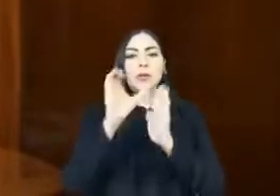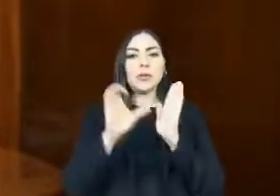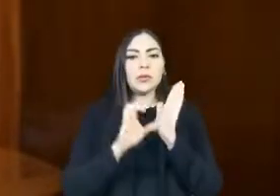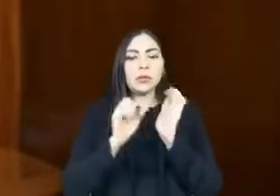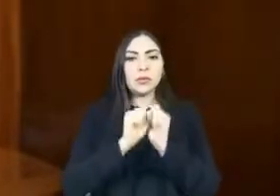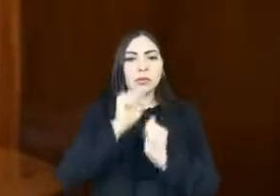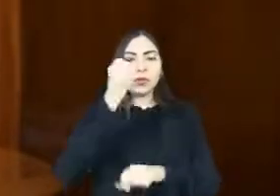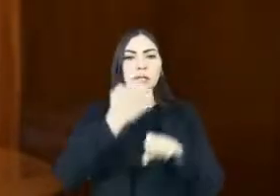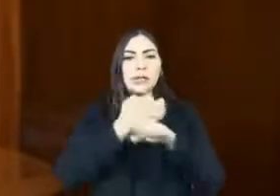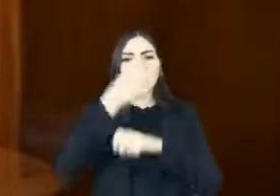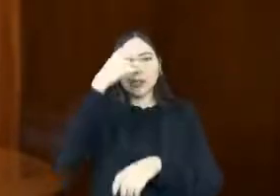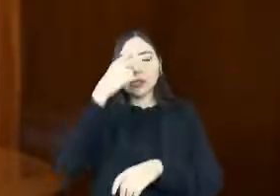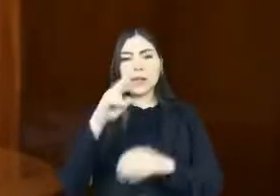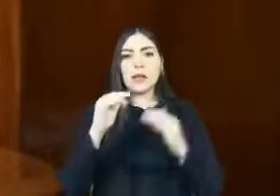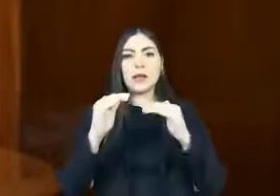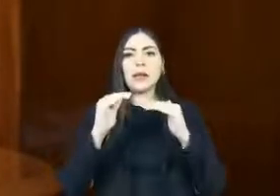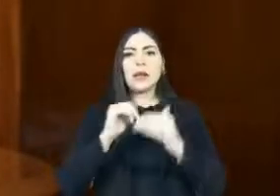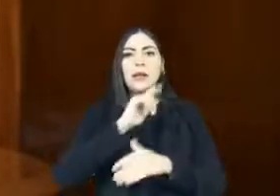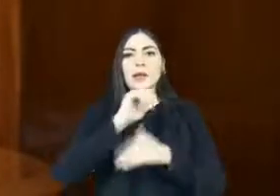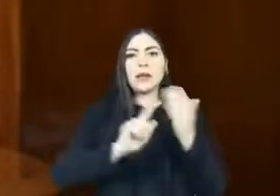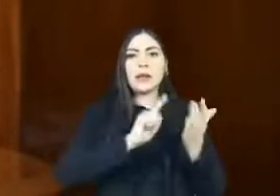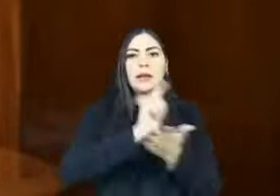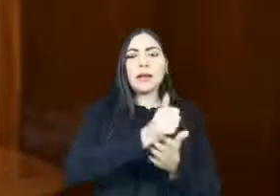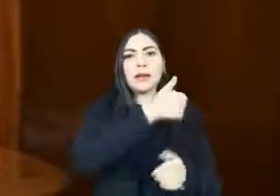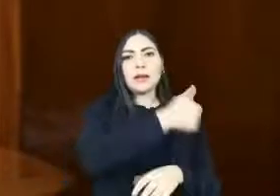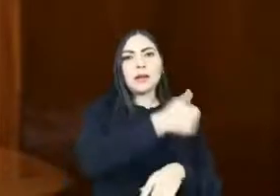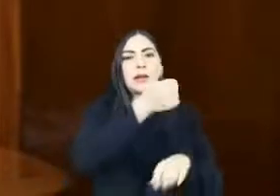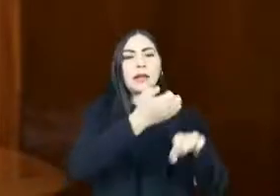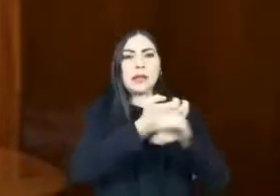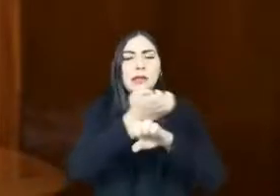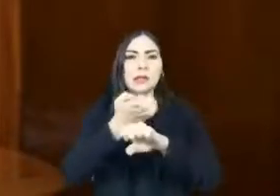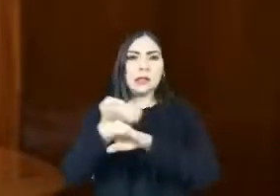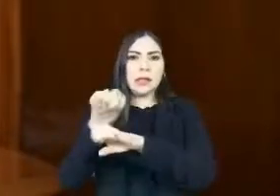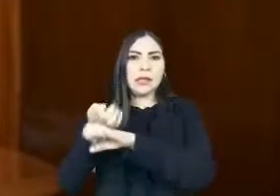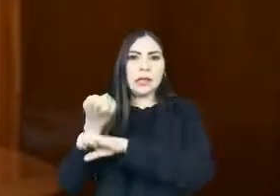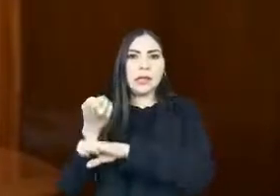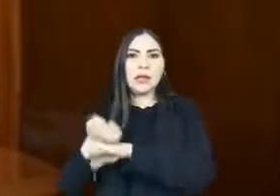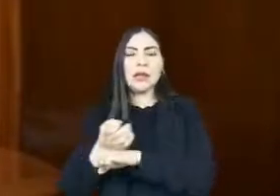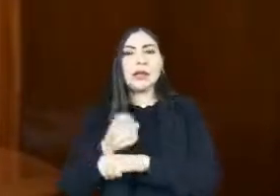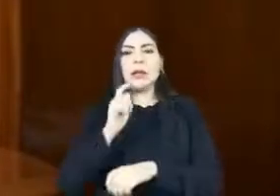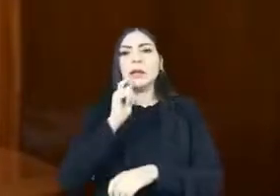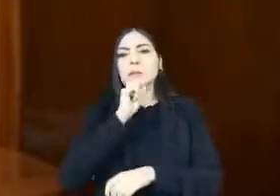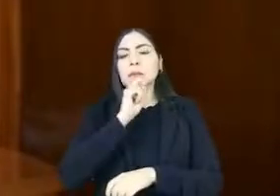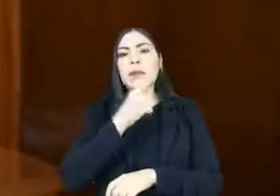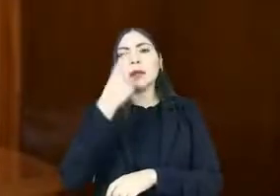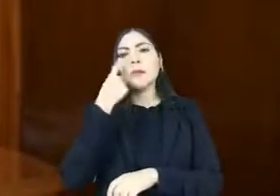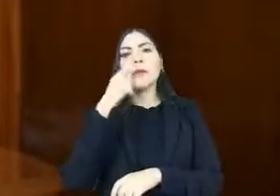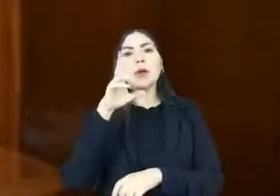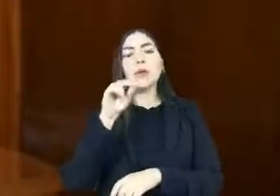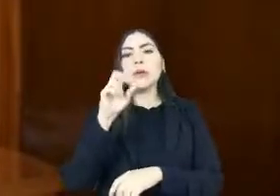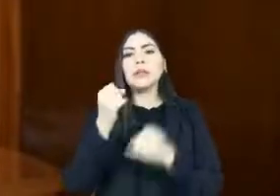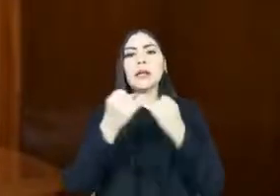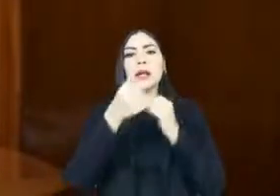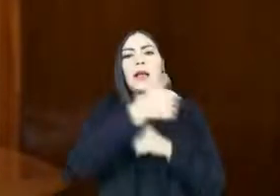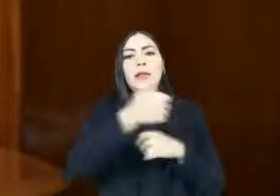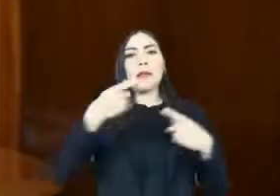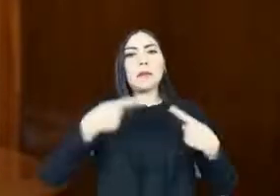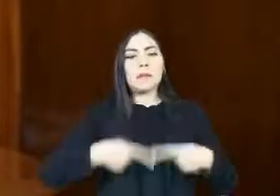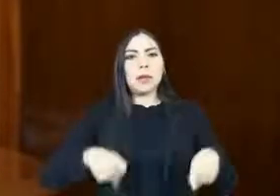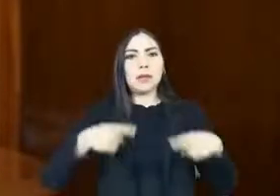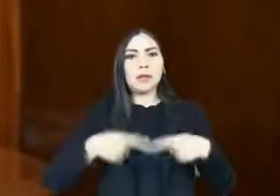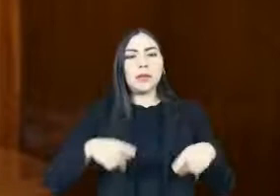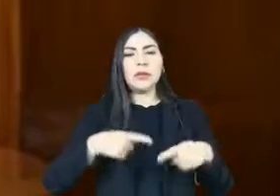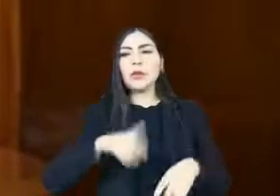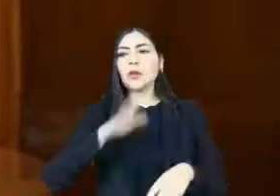México las leyes locales y son inherentes a su condición y persona Y por consiguiente indivisibles